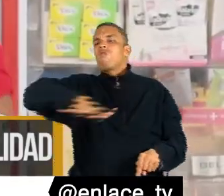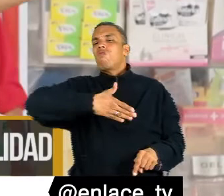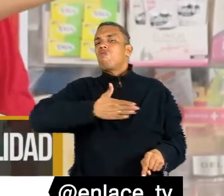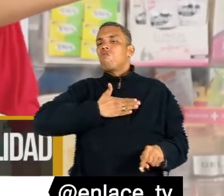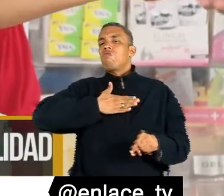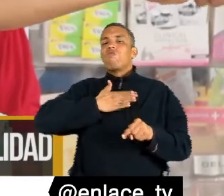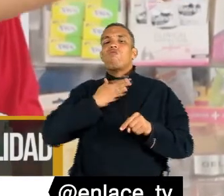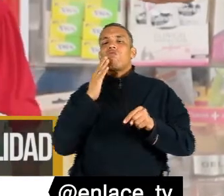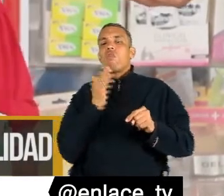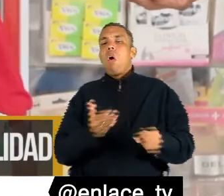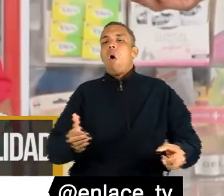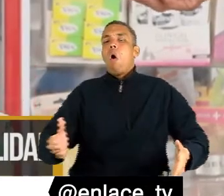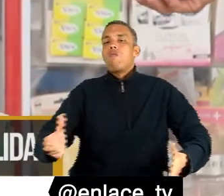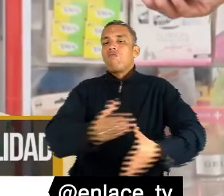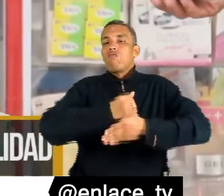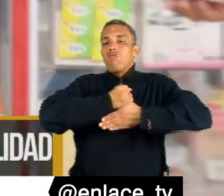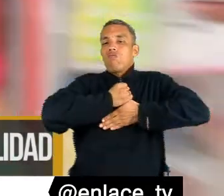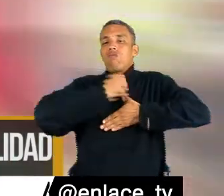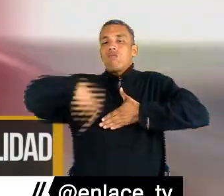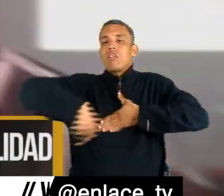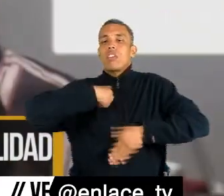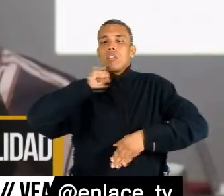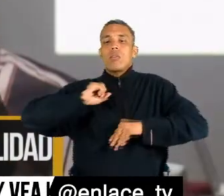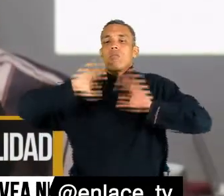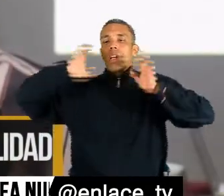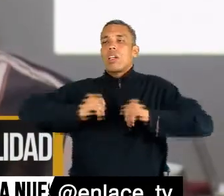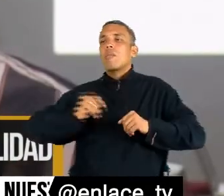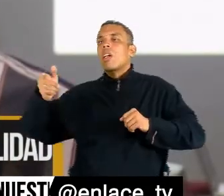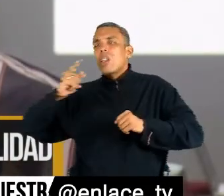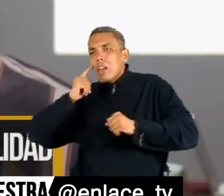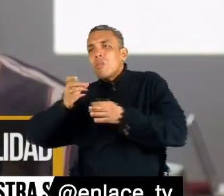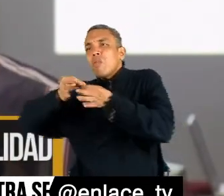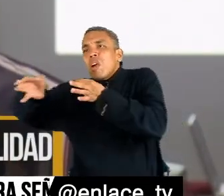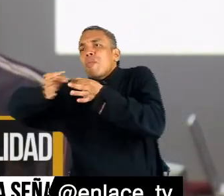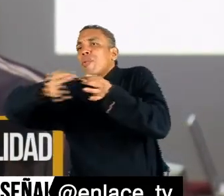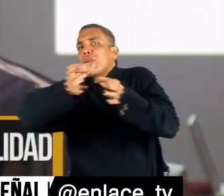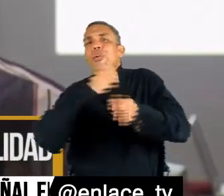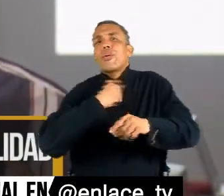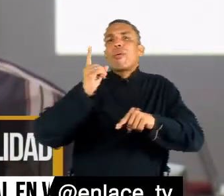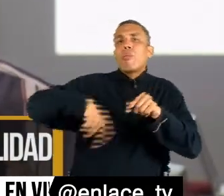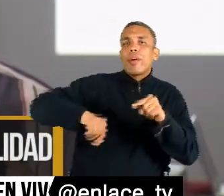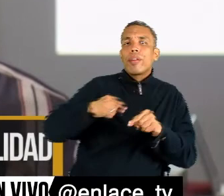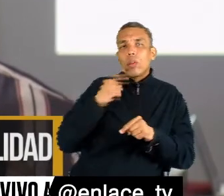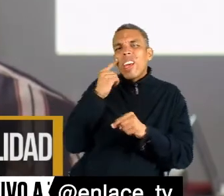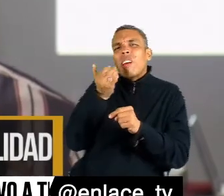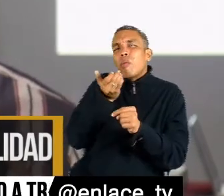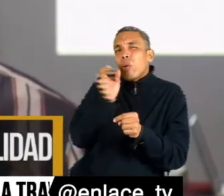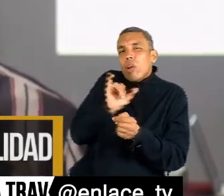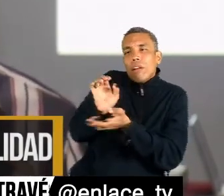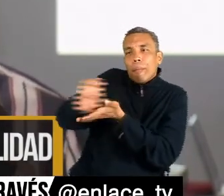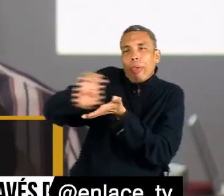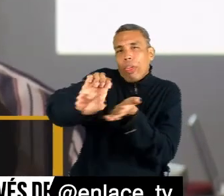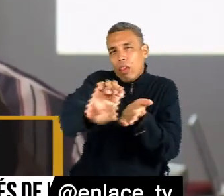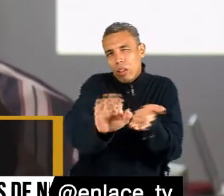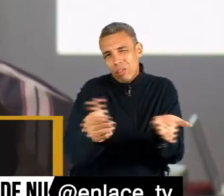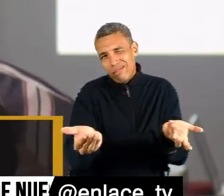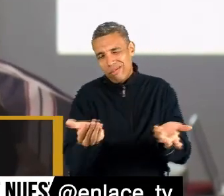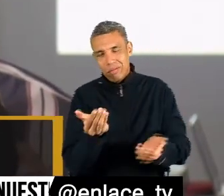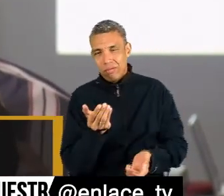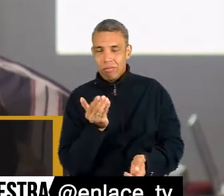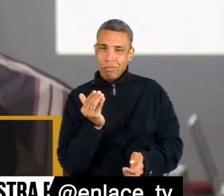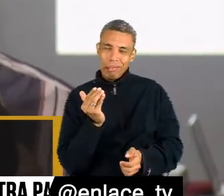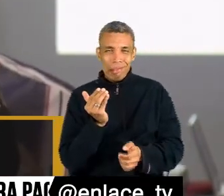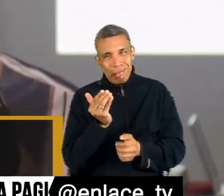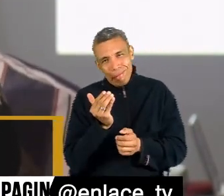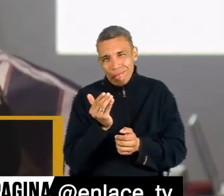la inversión de empresas locales y no locales. Otro de los puntos que consideramos datan de las